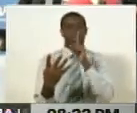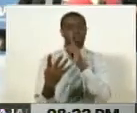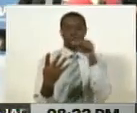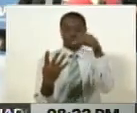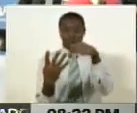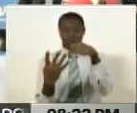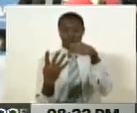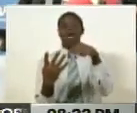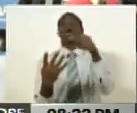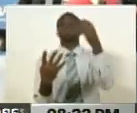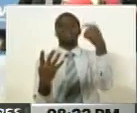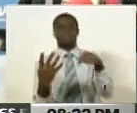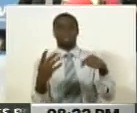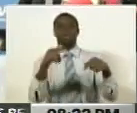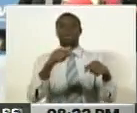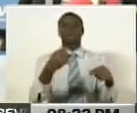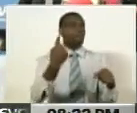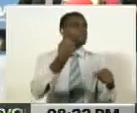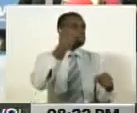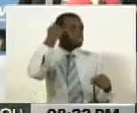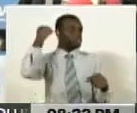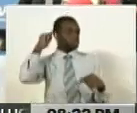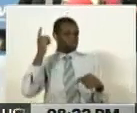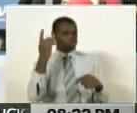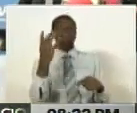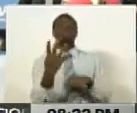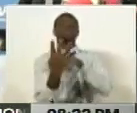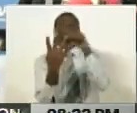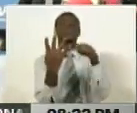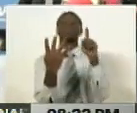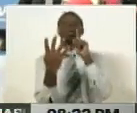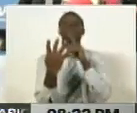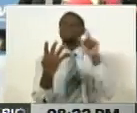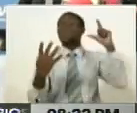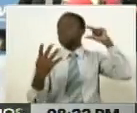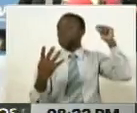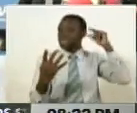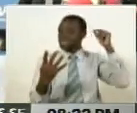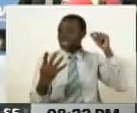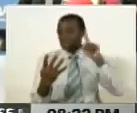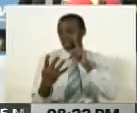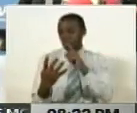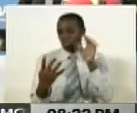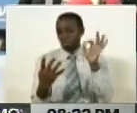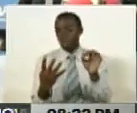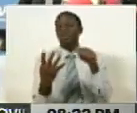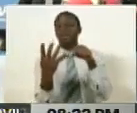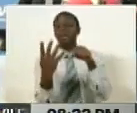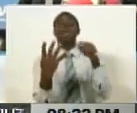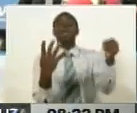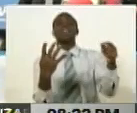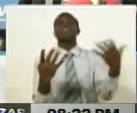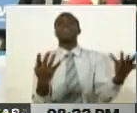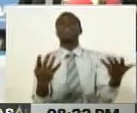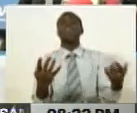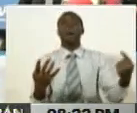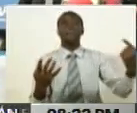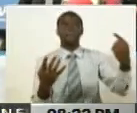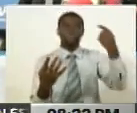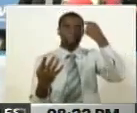el temporal derecho. Luis Alberto Márquez, quien recibió un disparo en el